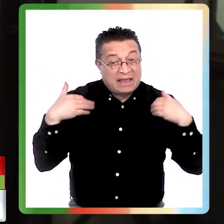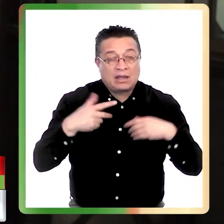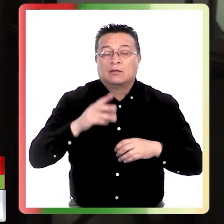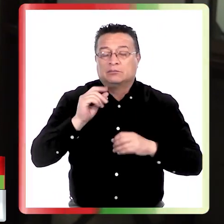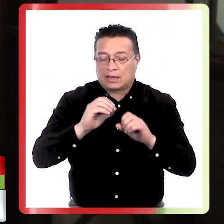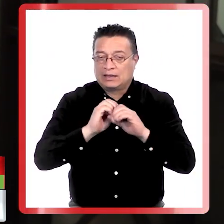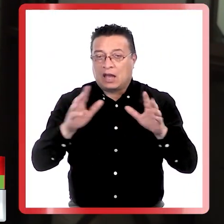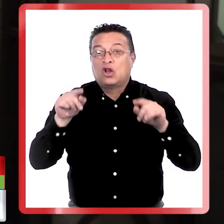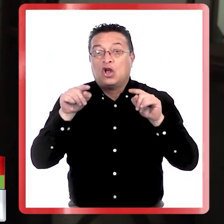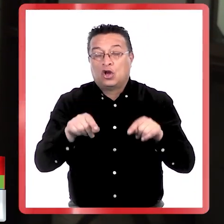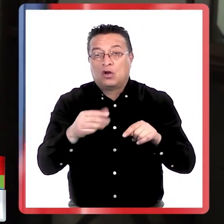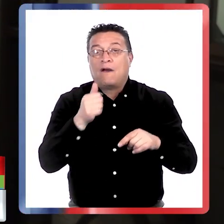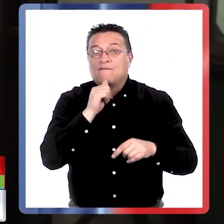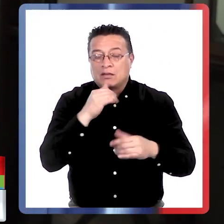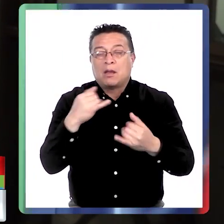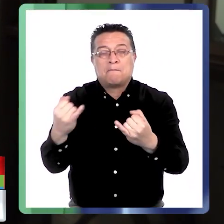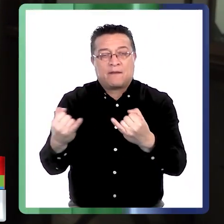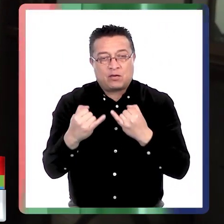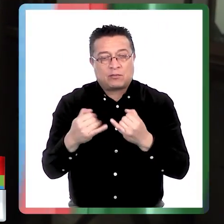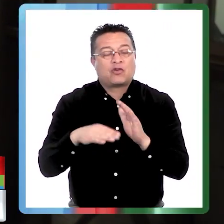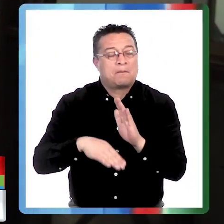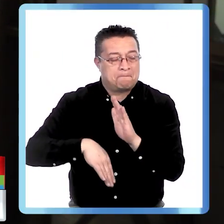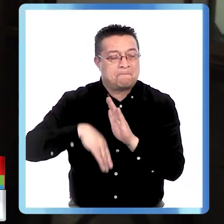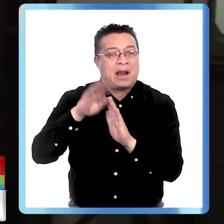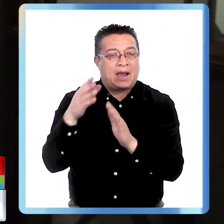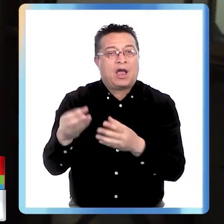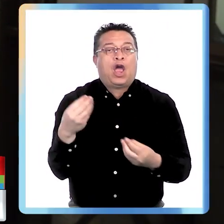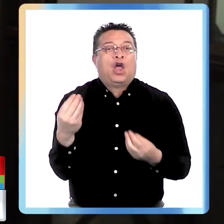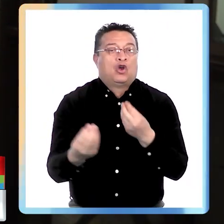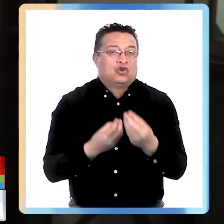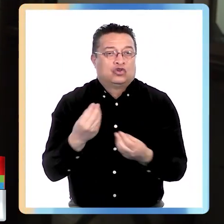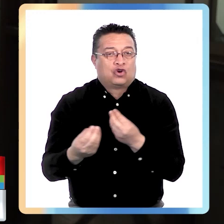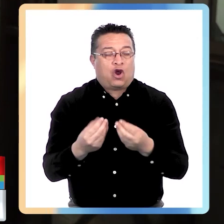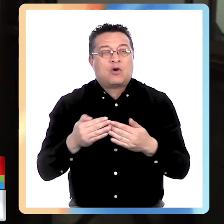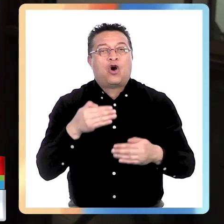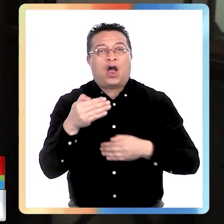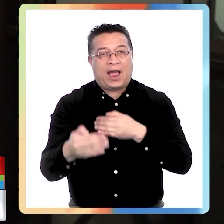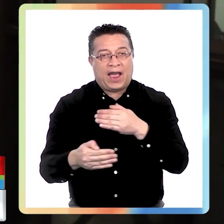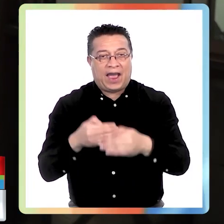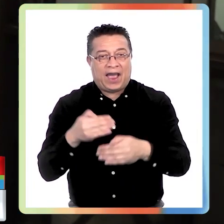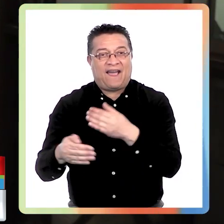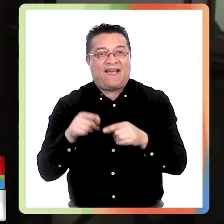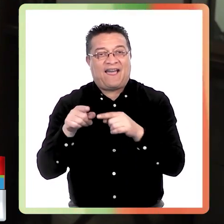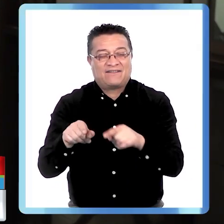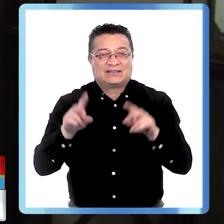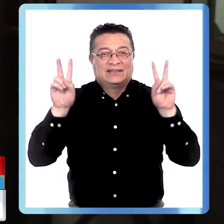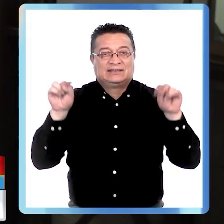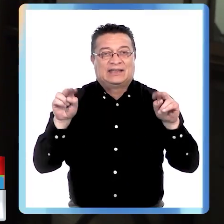todos claro. El gobernador de aquí al día miércoles nos va a entregar un poco más de información respecto a cómo están avanzando